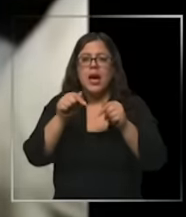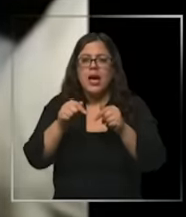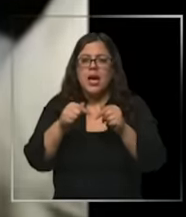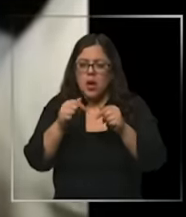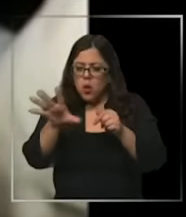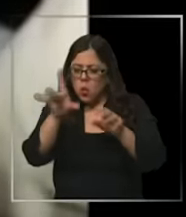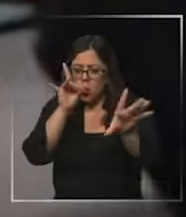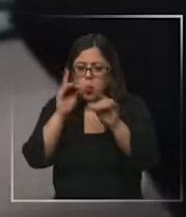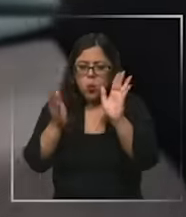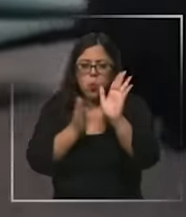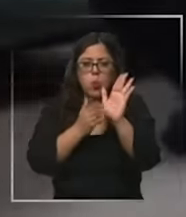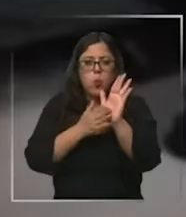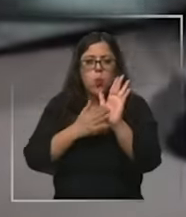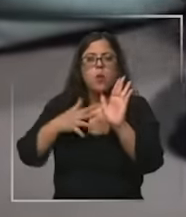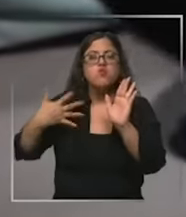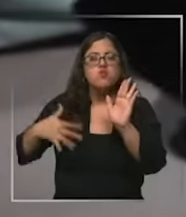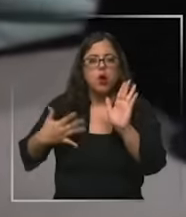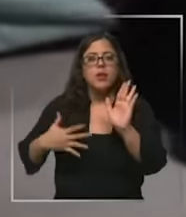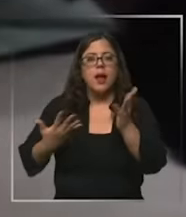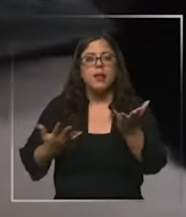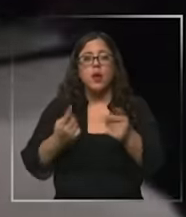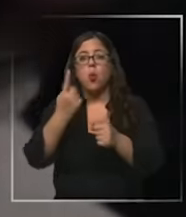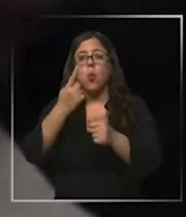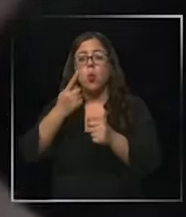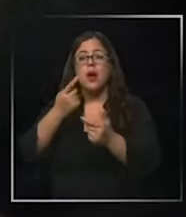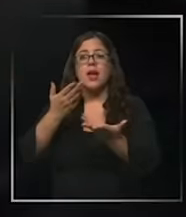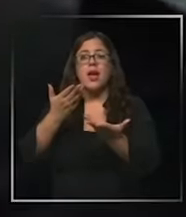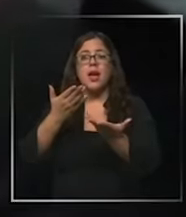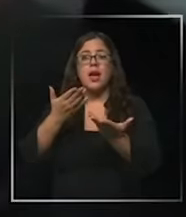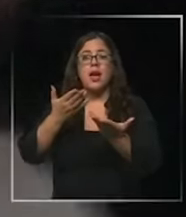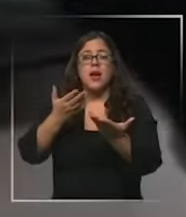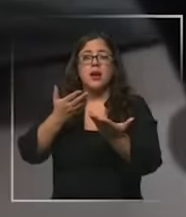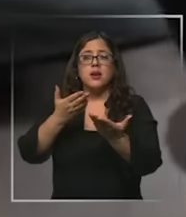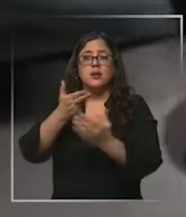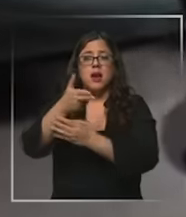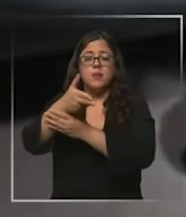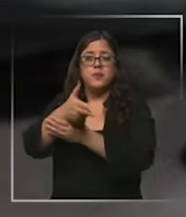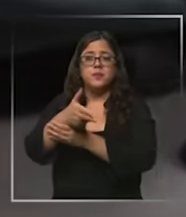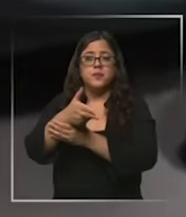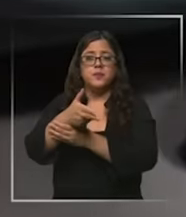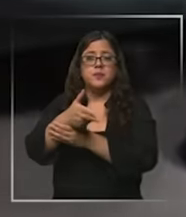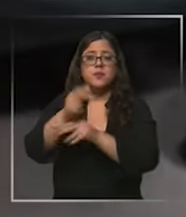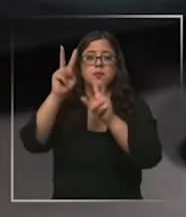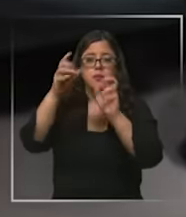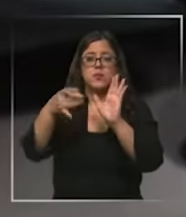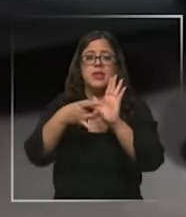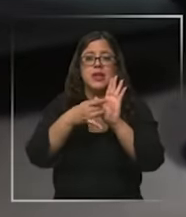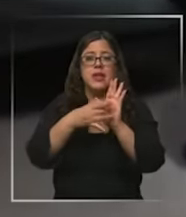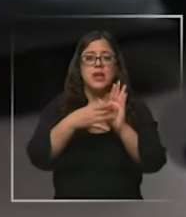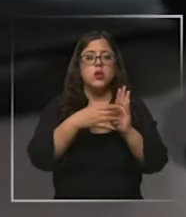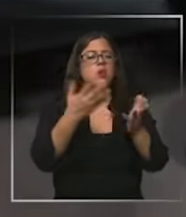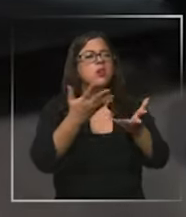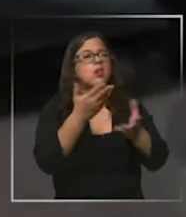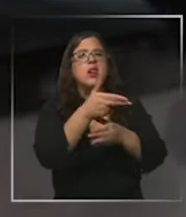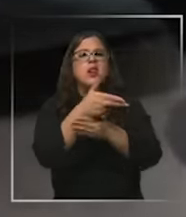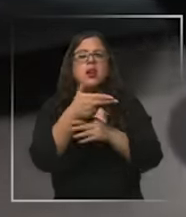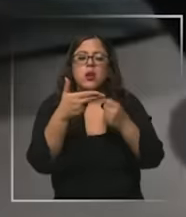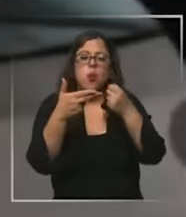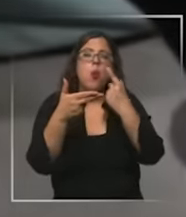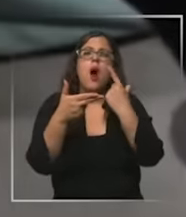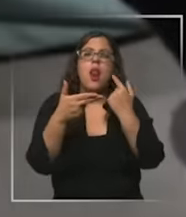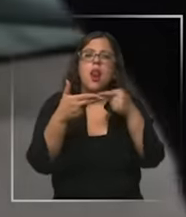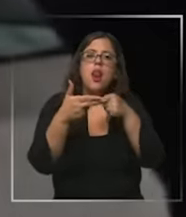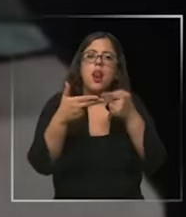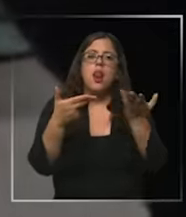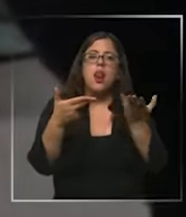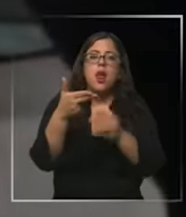para la investigación. Tenemos un armamento y también está apareciendo evidencia asociada al delito. Preliminarmente, ¿de qué armamento estaríamos hablando?